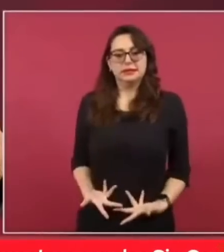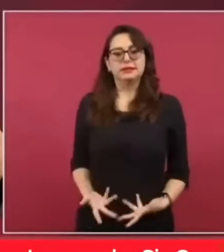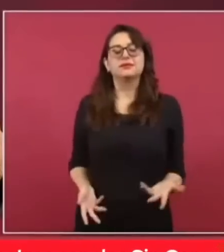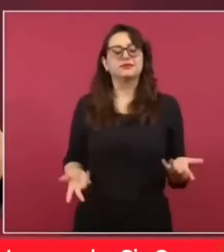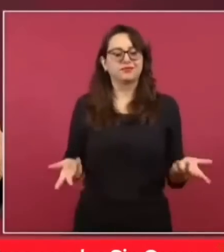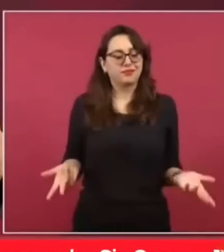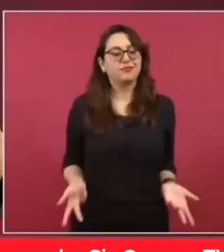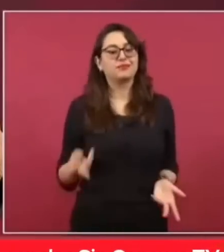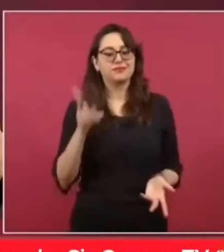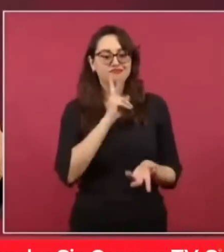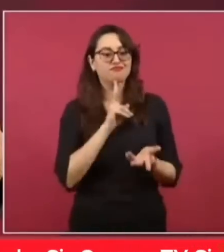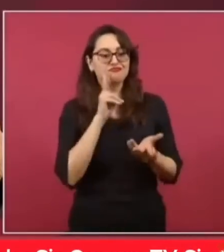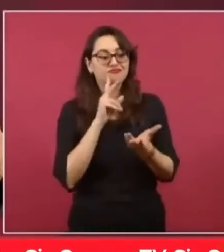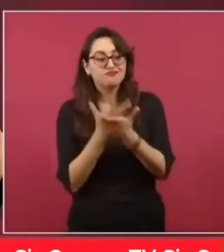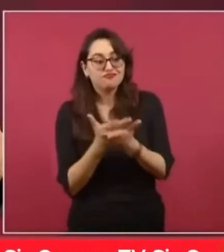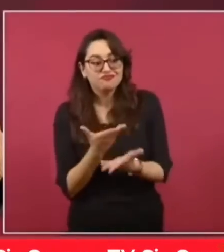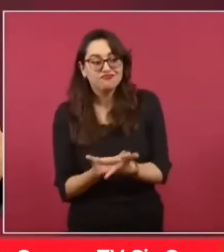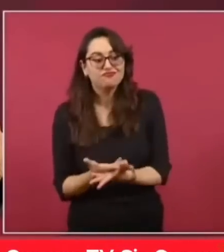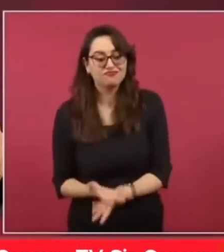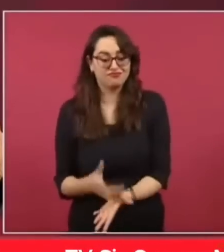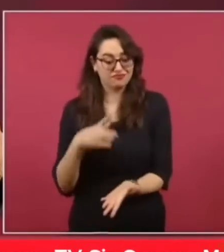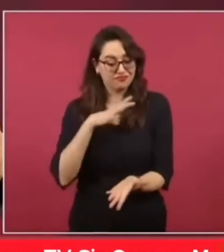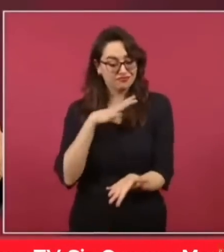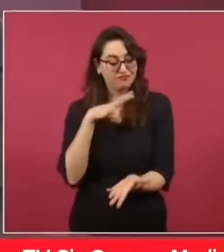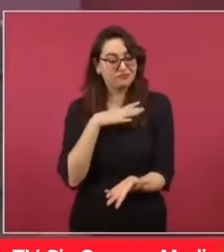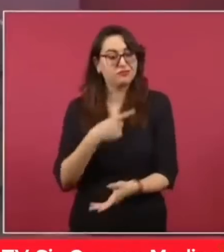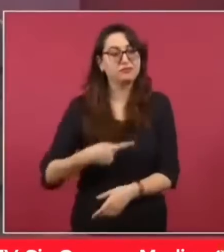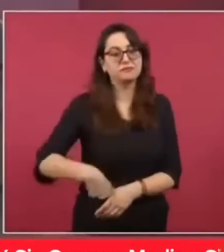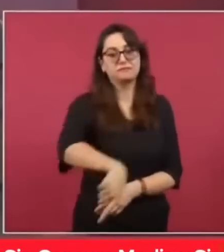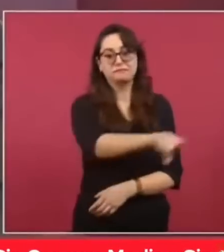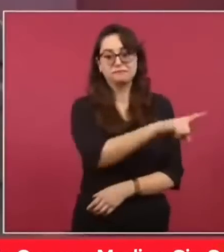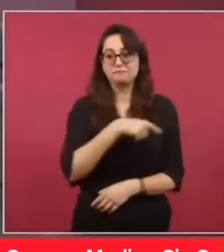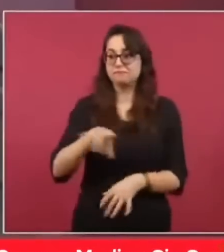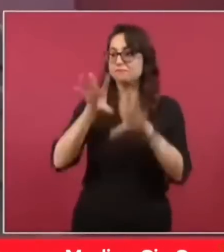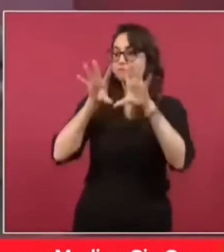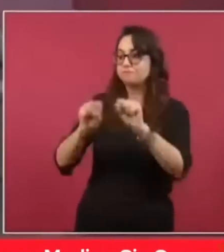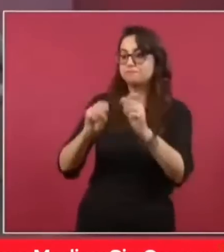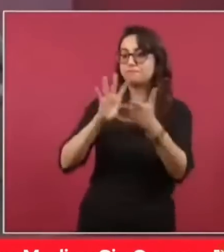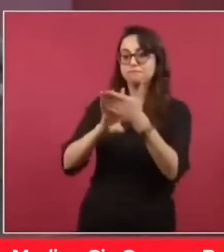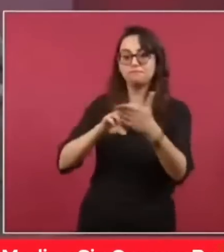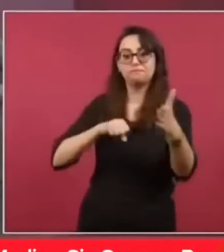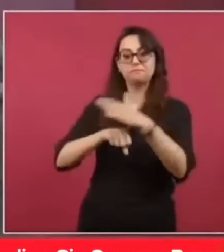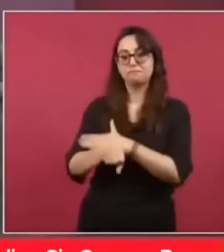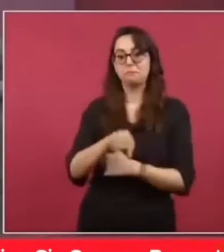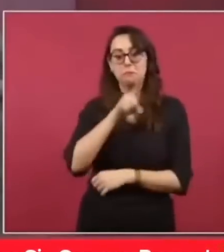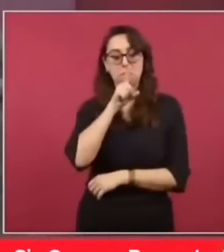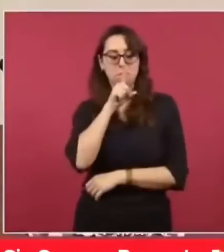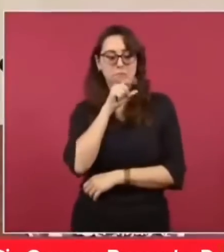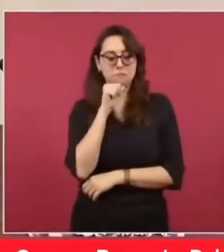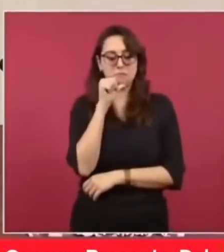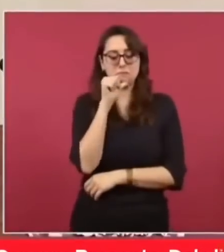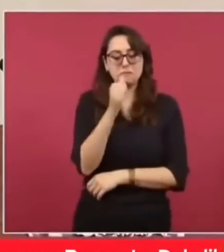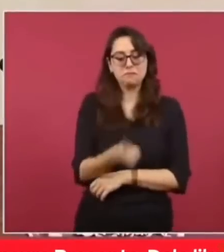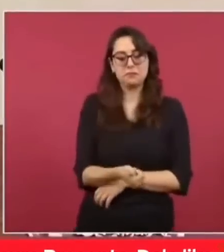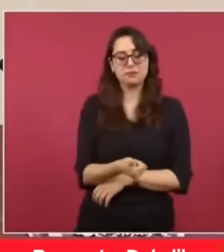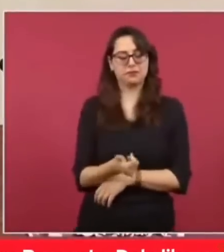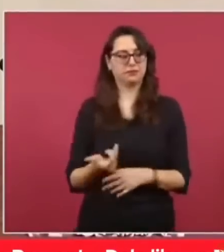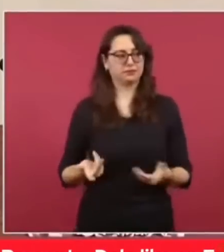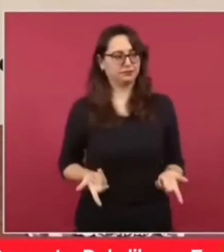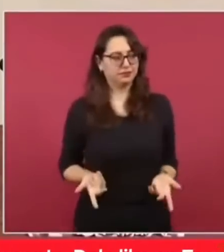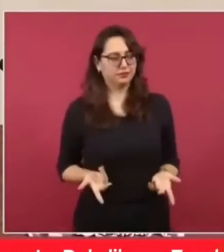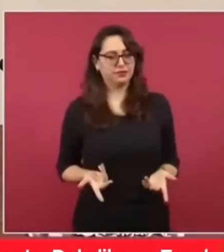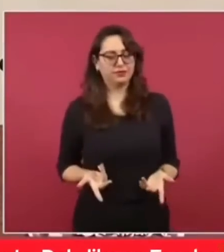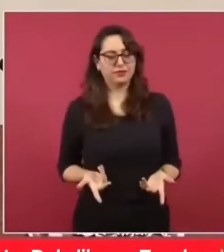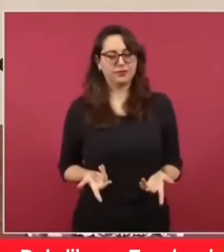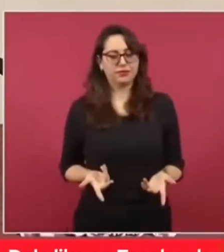porque sí había impunidad. Y también se detuvo a militares. Está